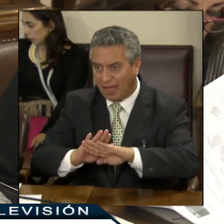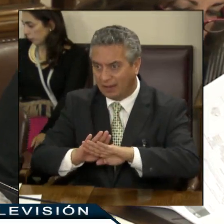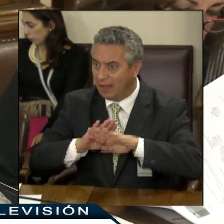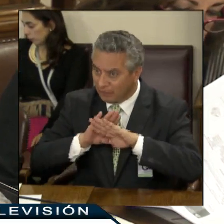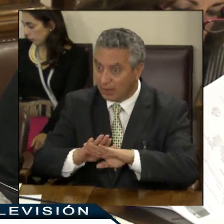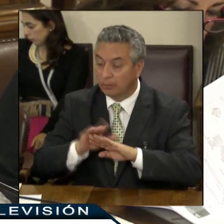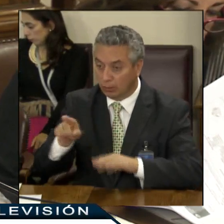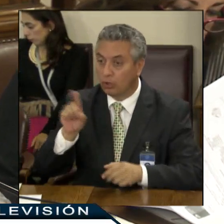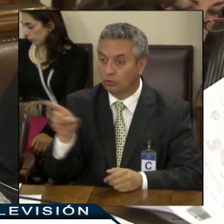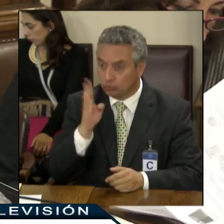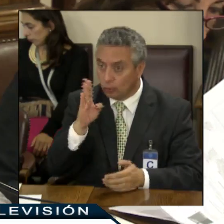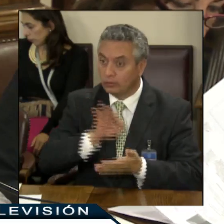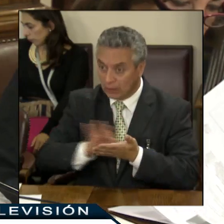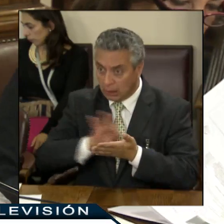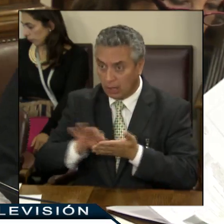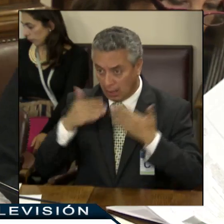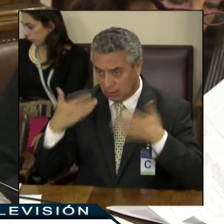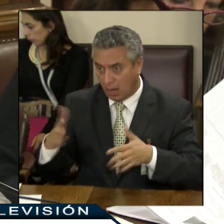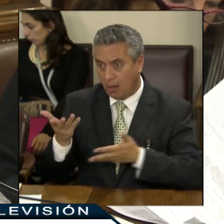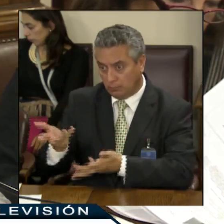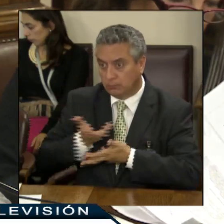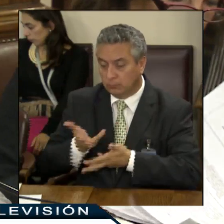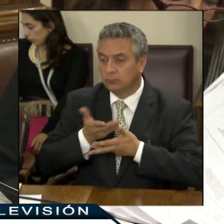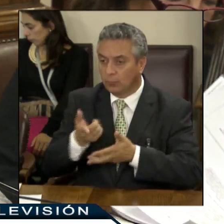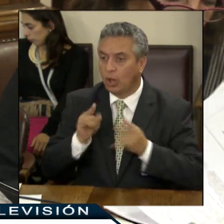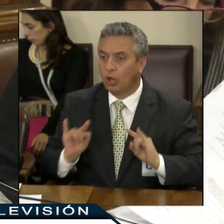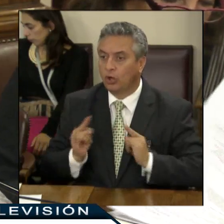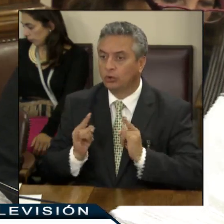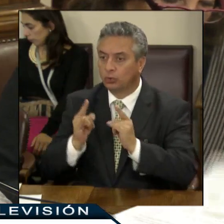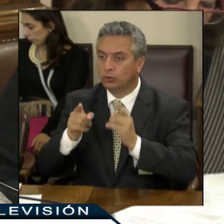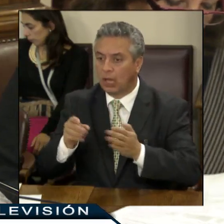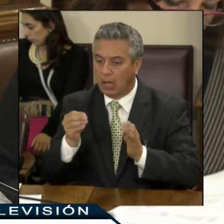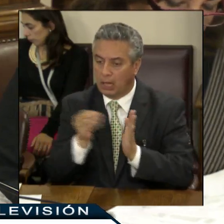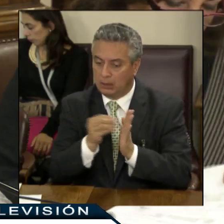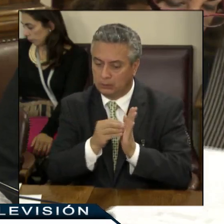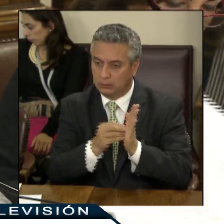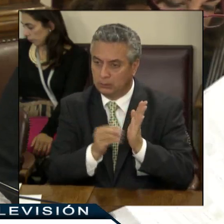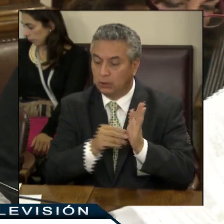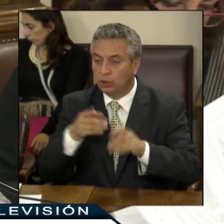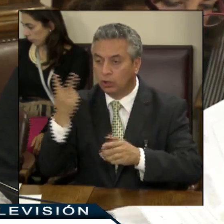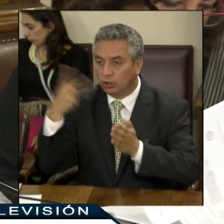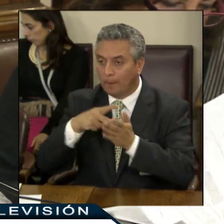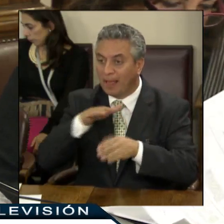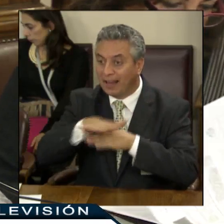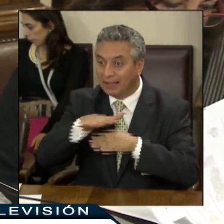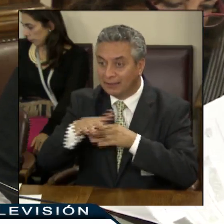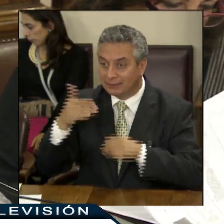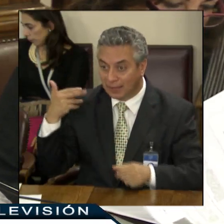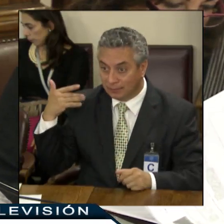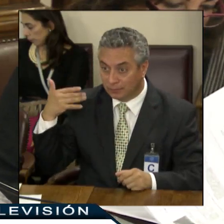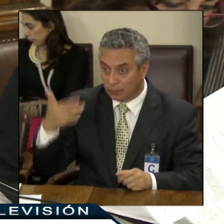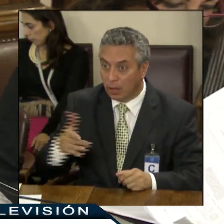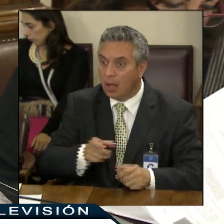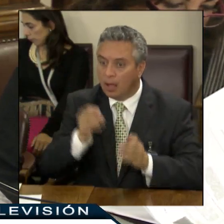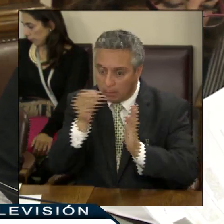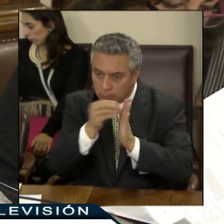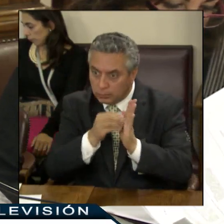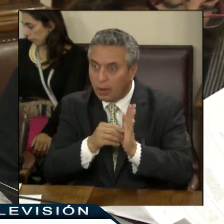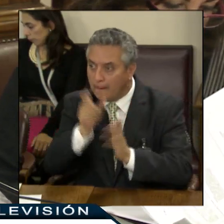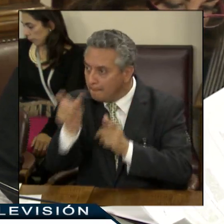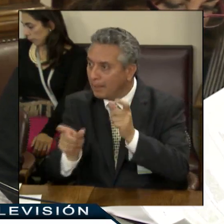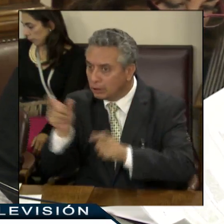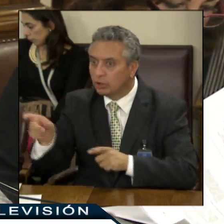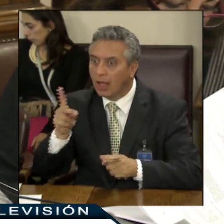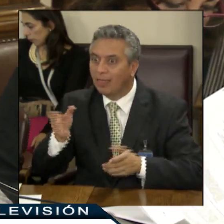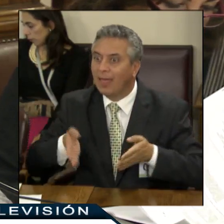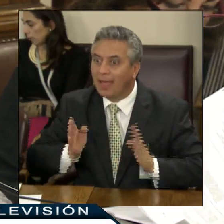señalado la subsecretaría que se construye el registro desde el año 2015 el registro de con personas de calle y se supone